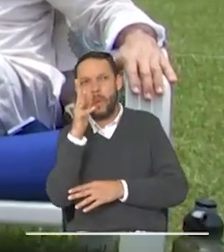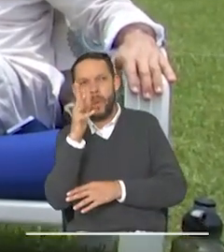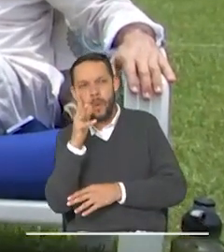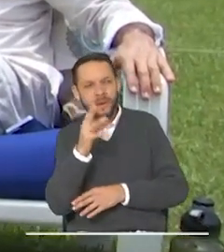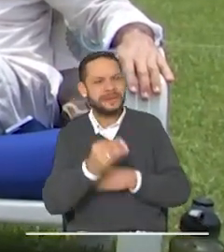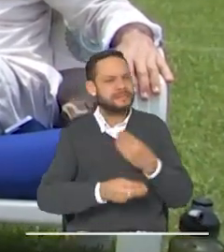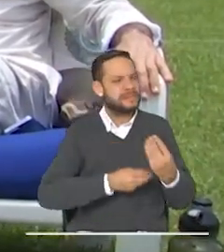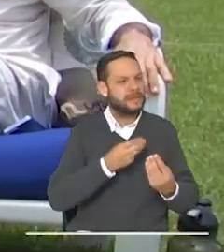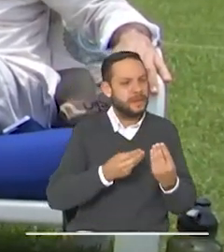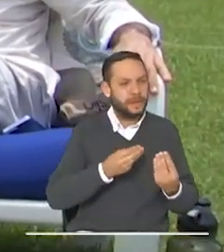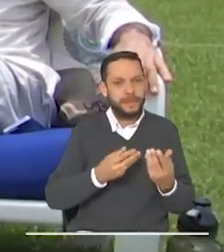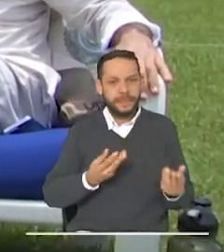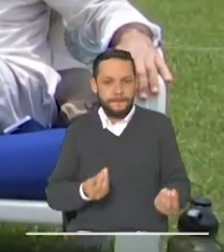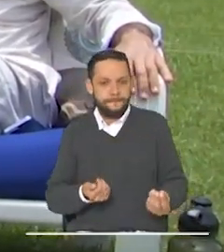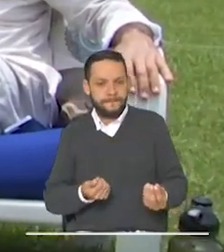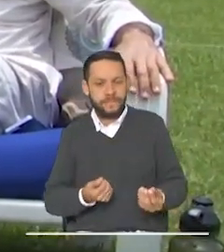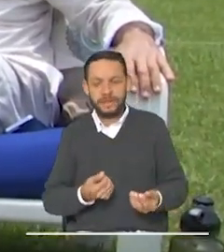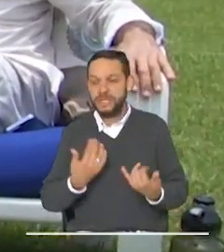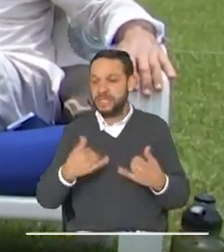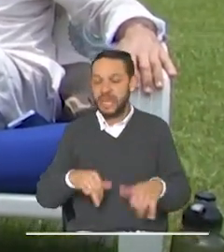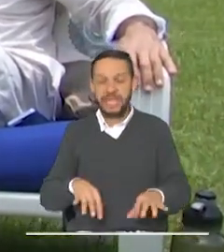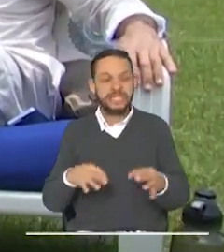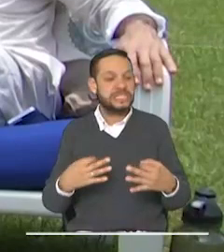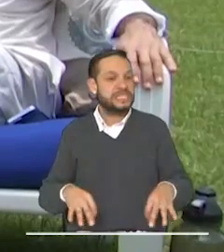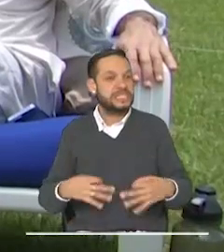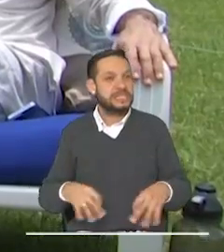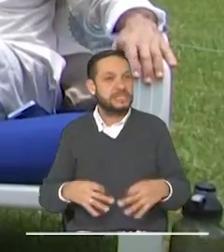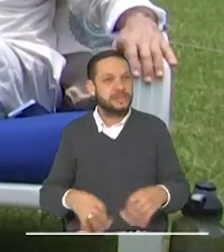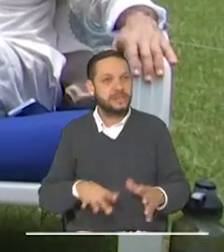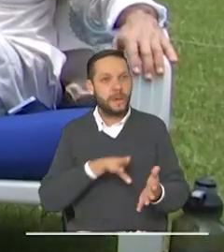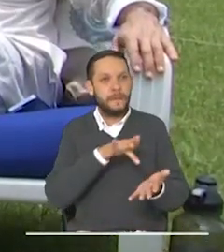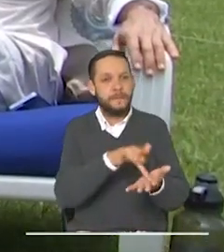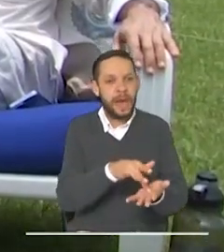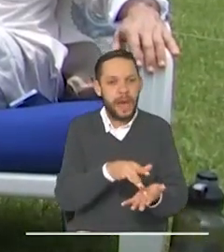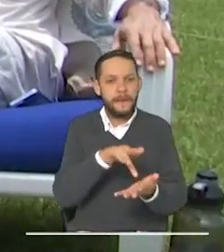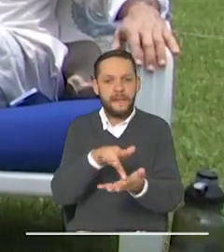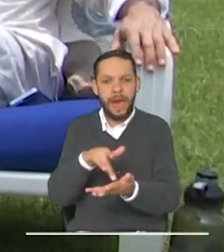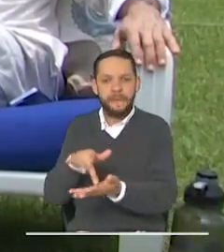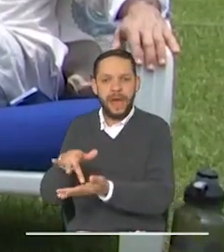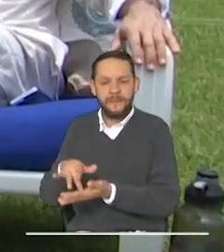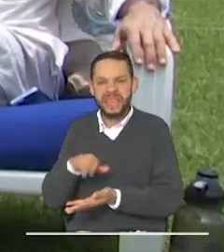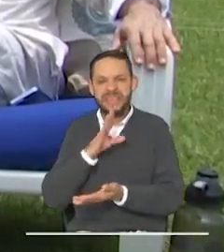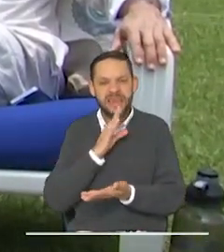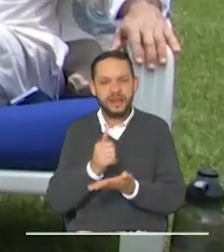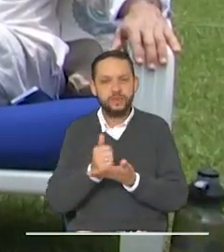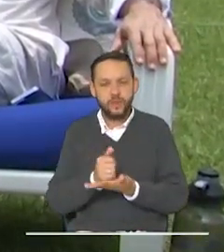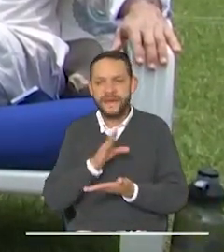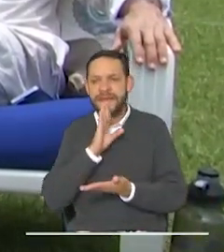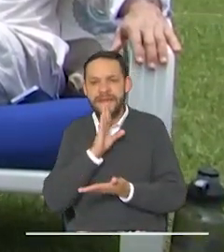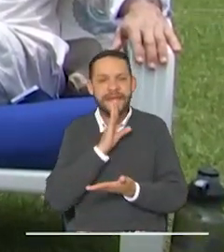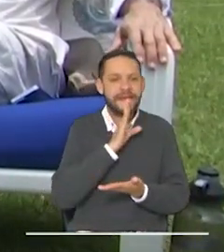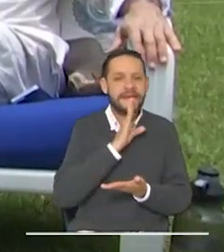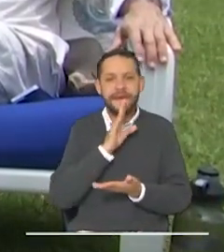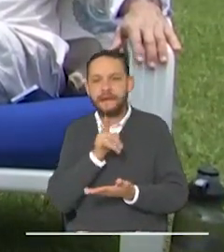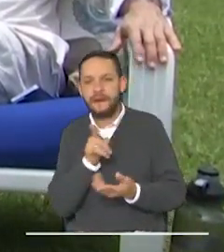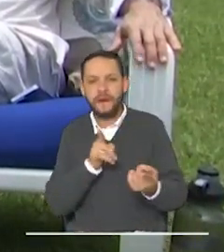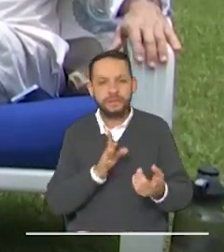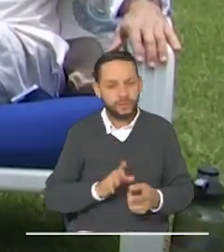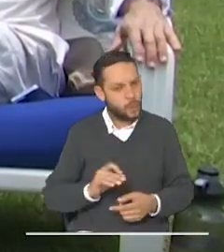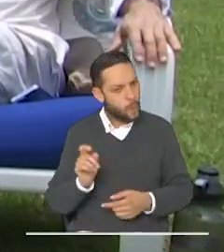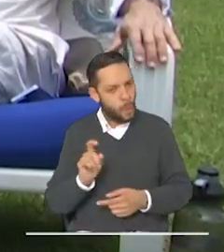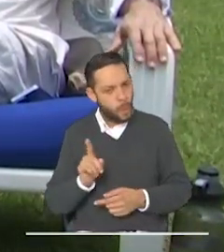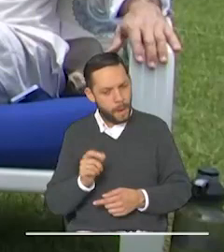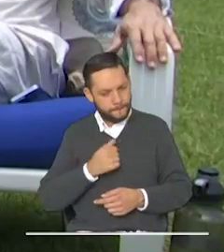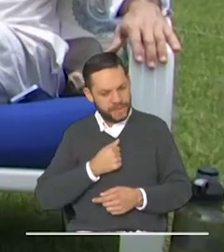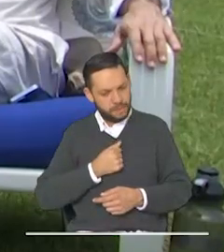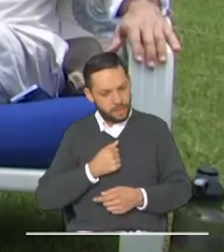es que esto no Esto no es de brincar y brincar de psiquiatra en psiquiatra de psicólogo en psicólogo sino de entender porque